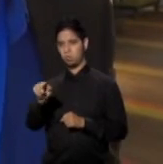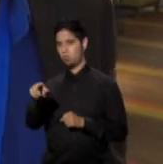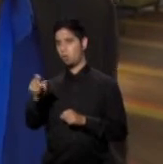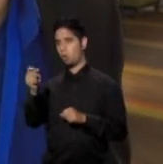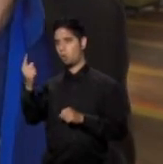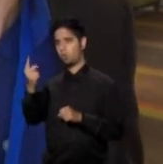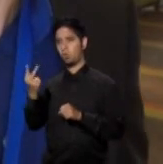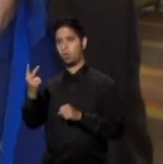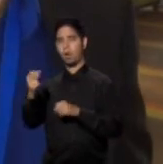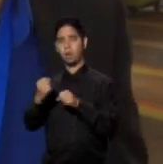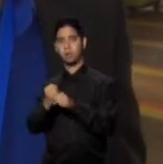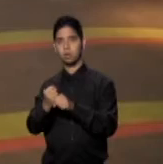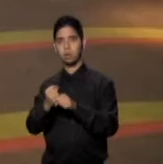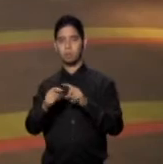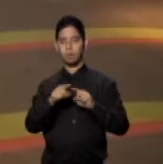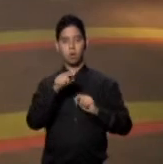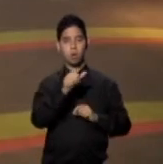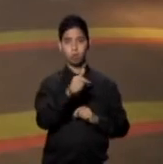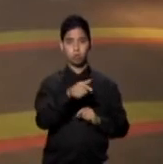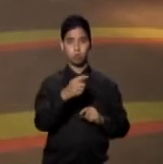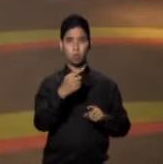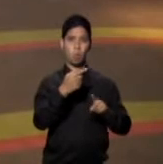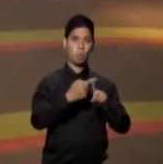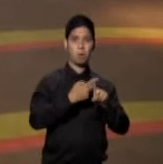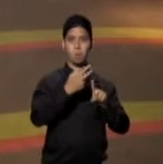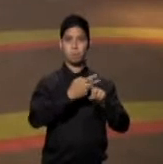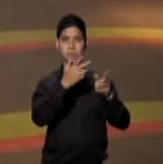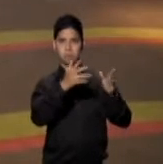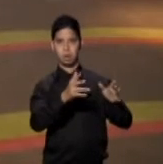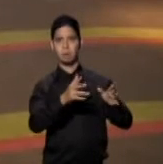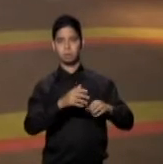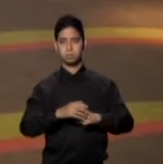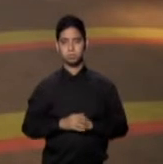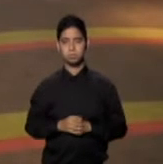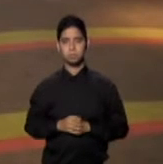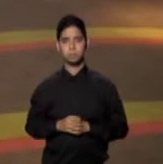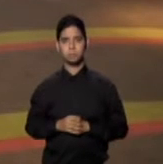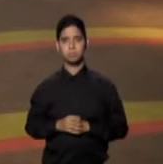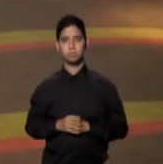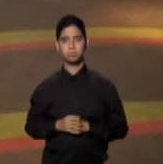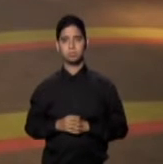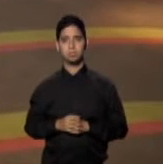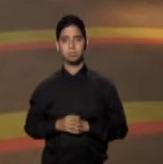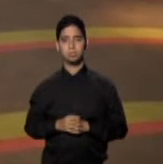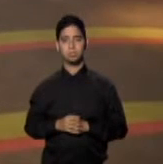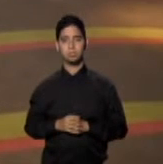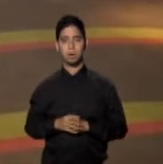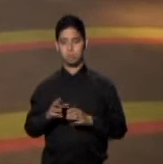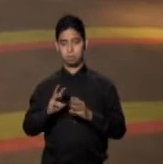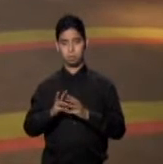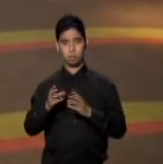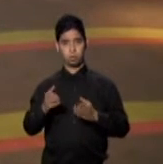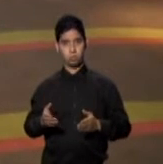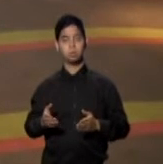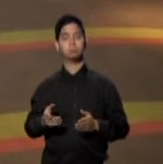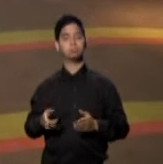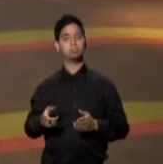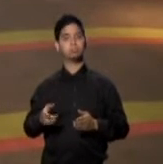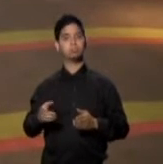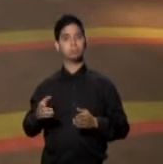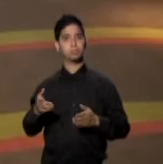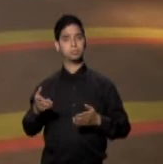MGO dura como 1 o 2 meses. Para Noticias 24/7 informa Sugeli López Belén, meteoróloga del Laboratorio de